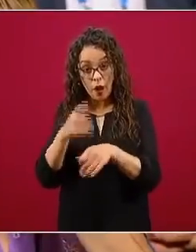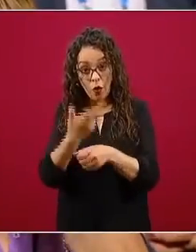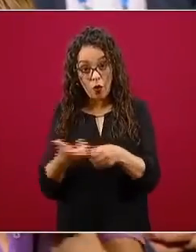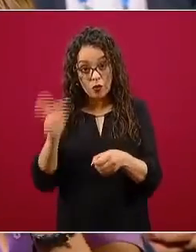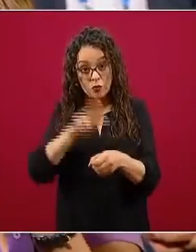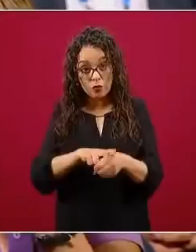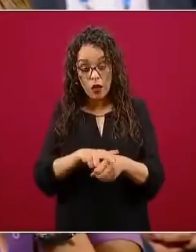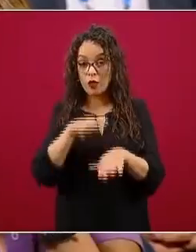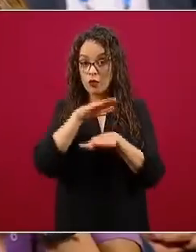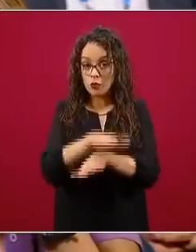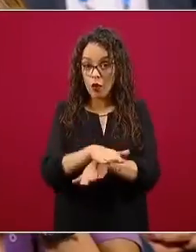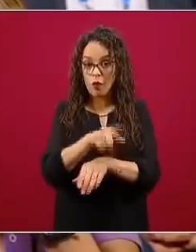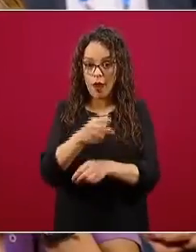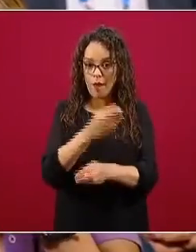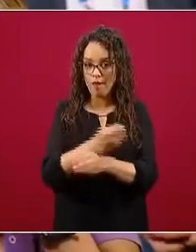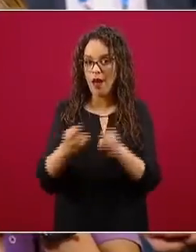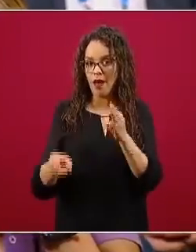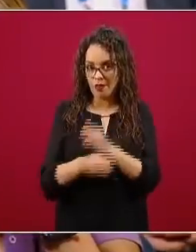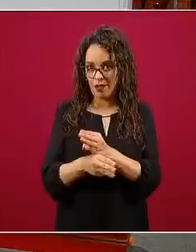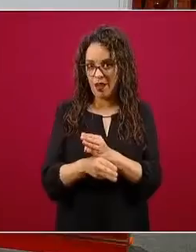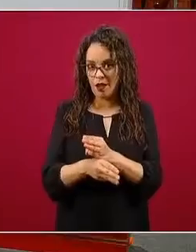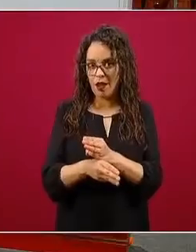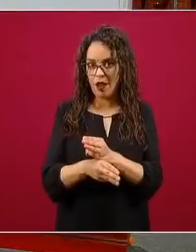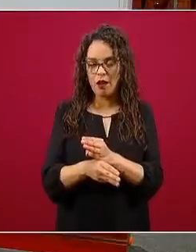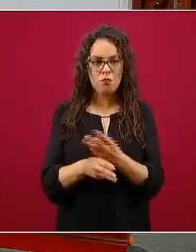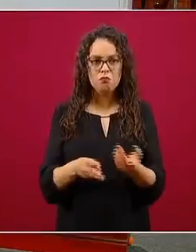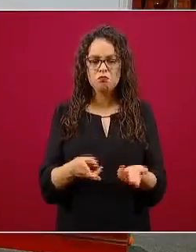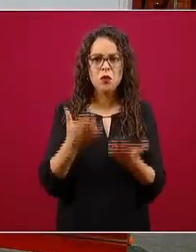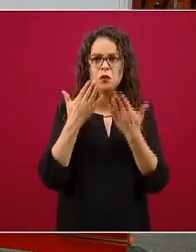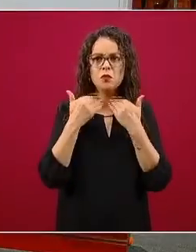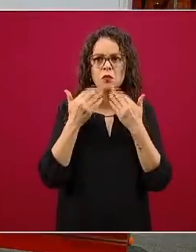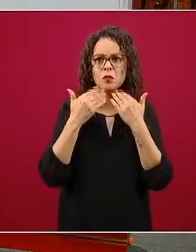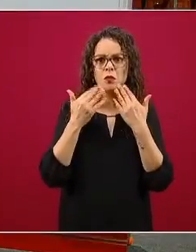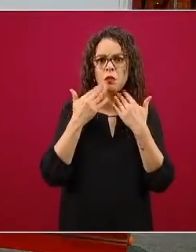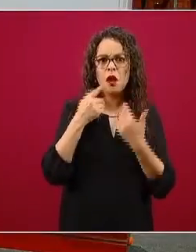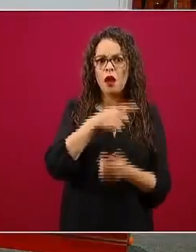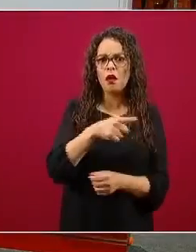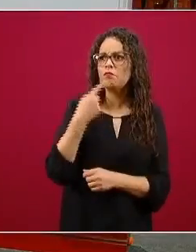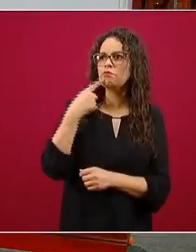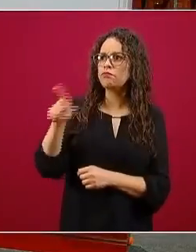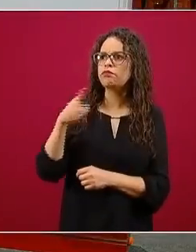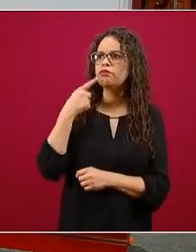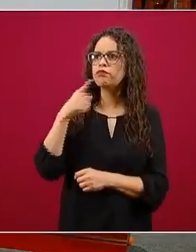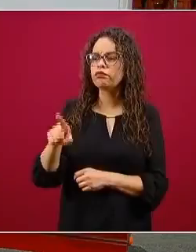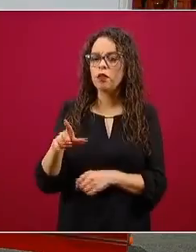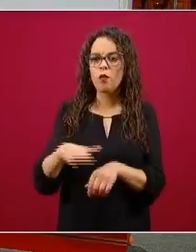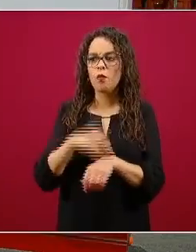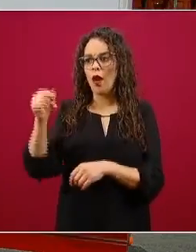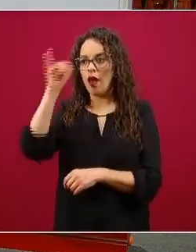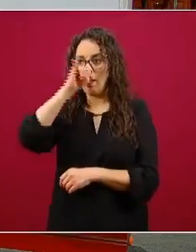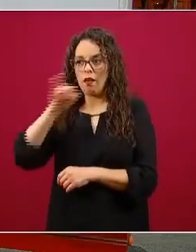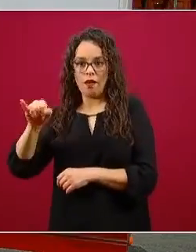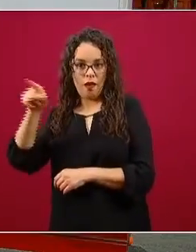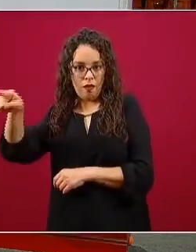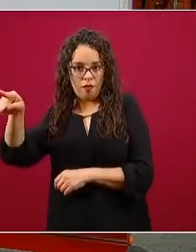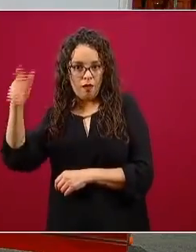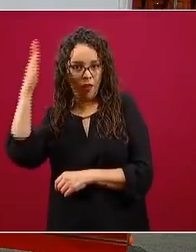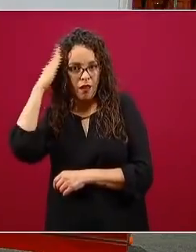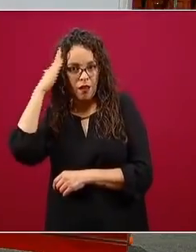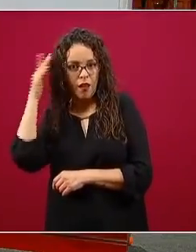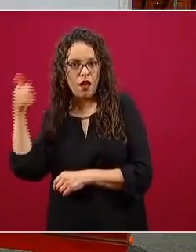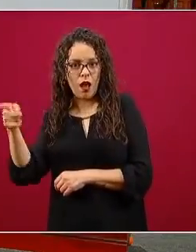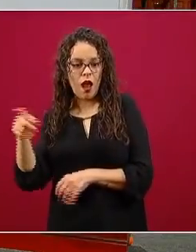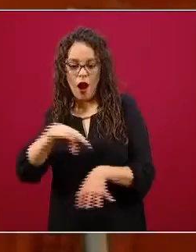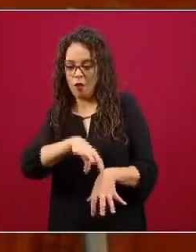personal específicamente, no tenemos quejas sobre que los directivos se queden con el material. Hemos